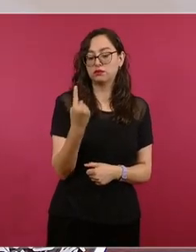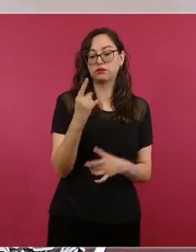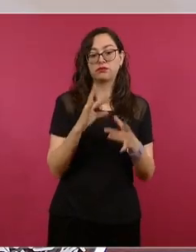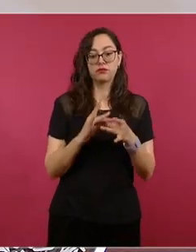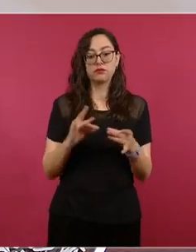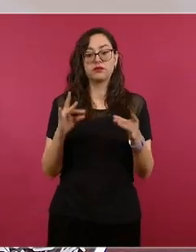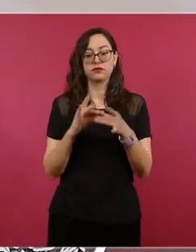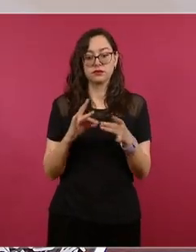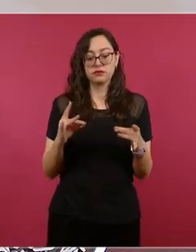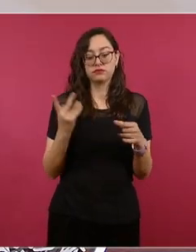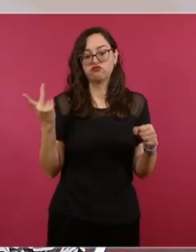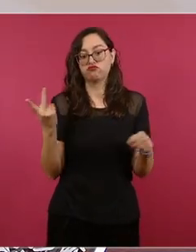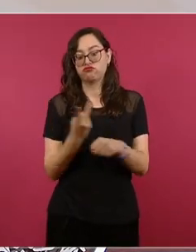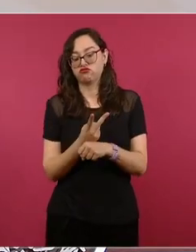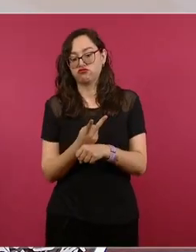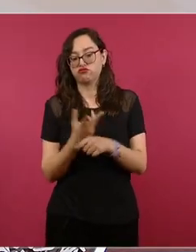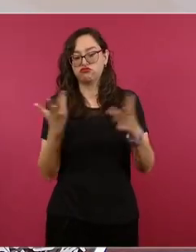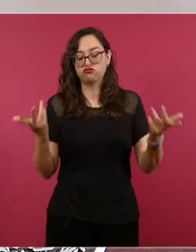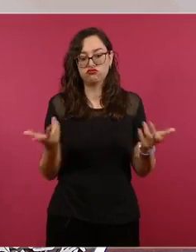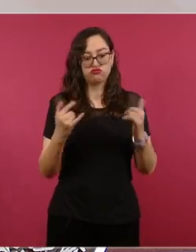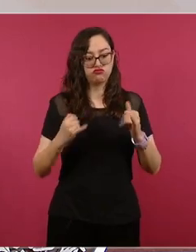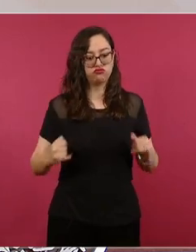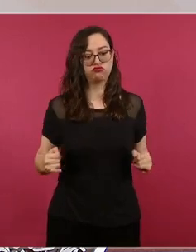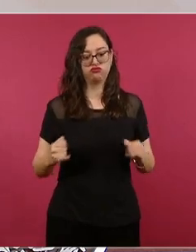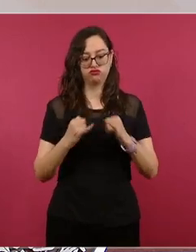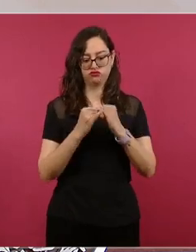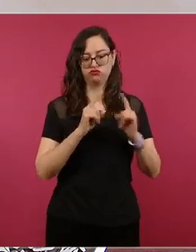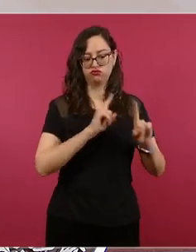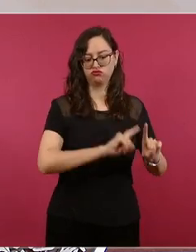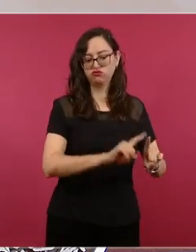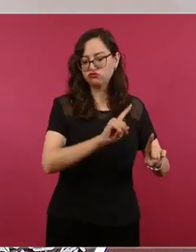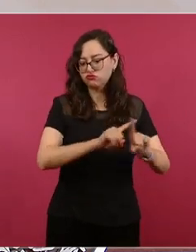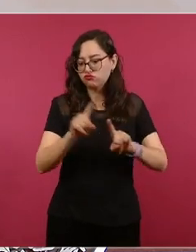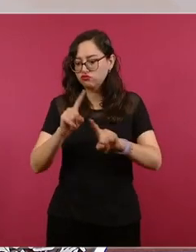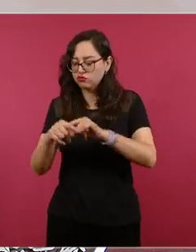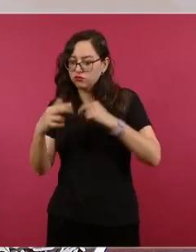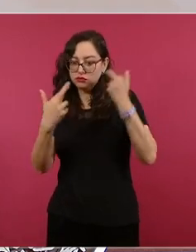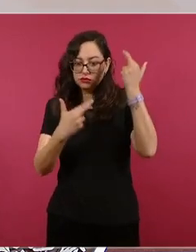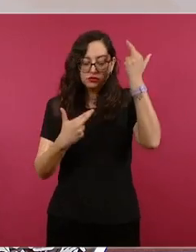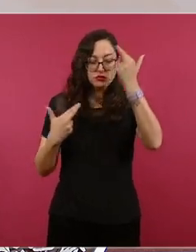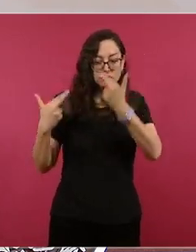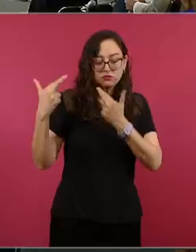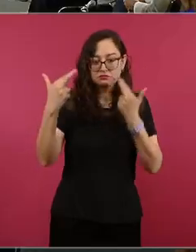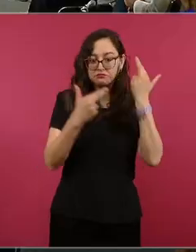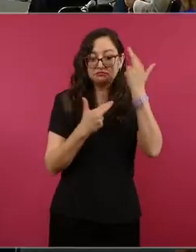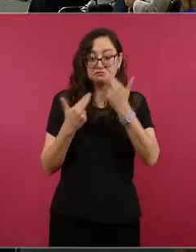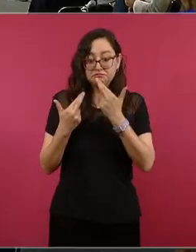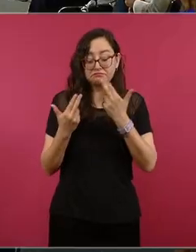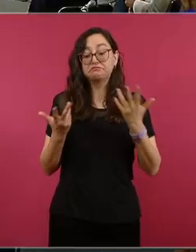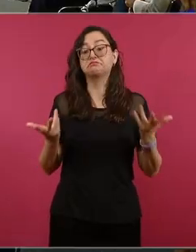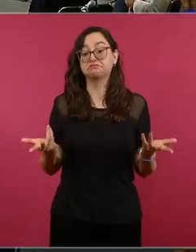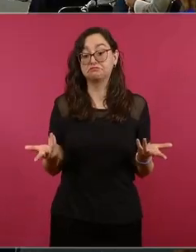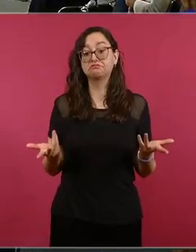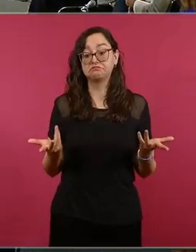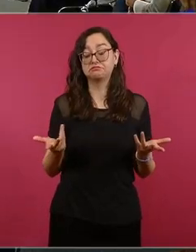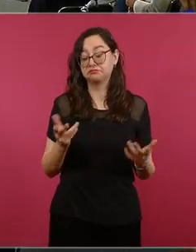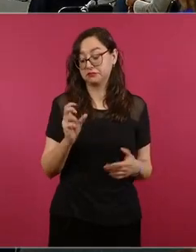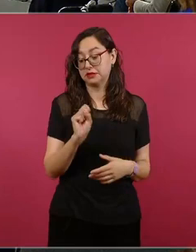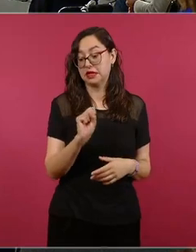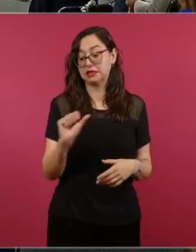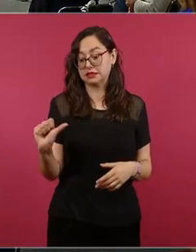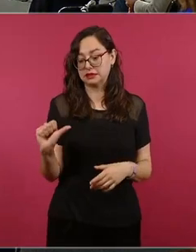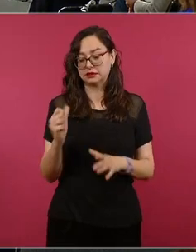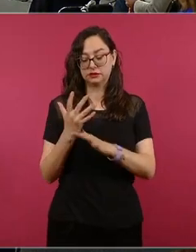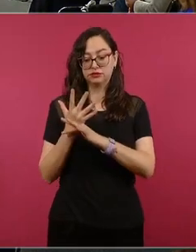intervinieron en su momento varias instituciones, sobre todo, y hay que comentar, la Secretaría de Salud. Es muy fácil. Como tú bien lo comentas, ha